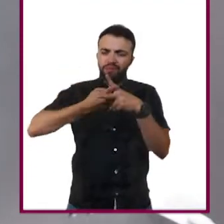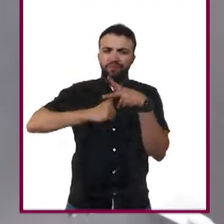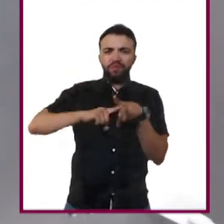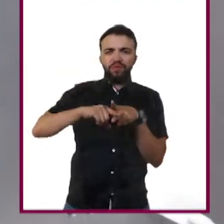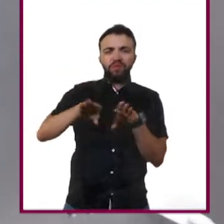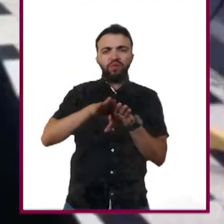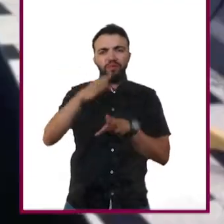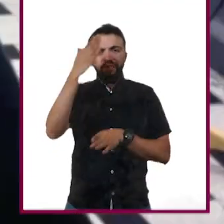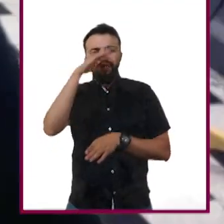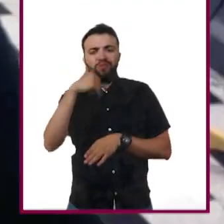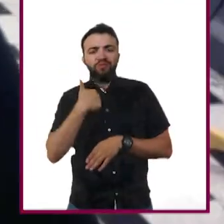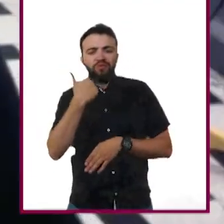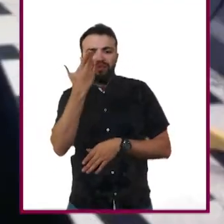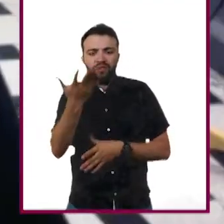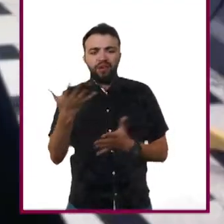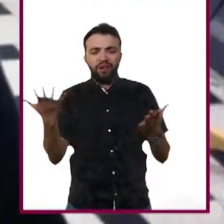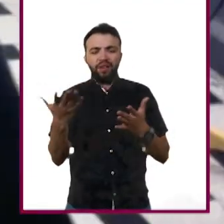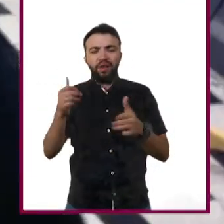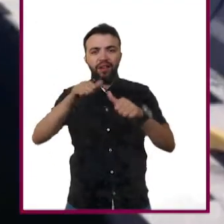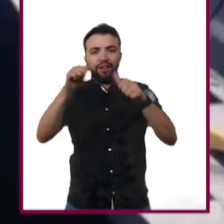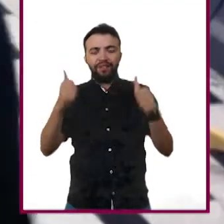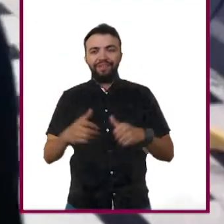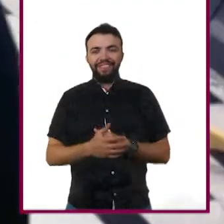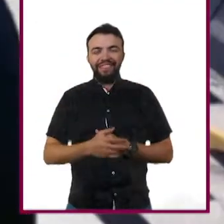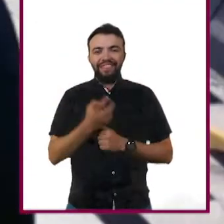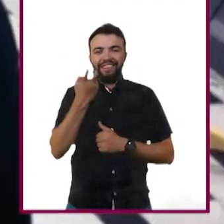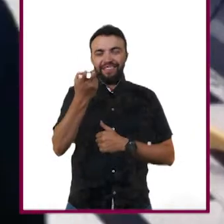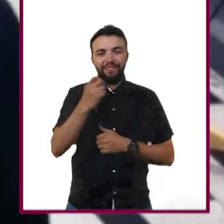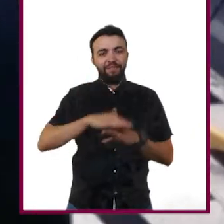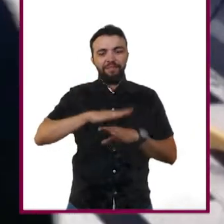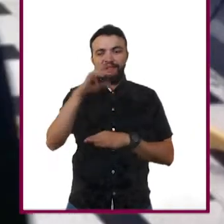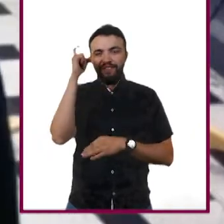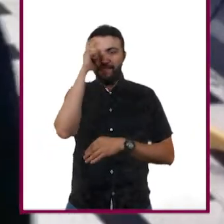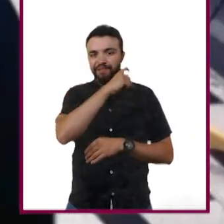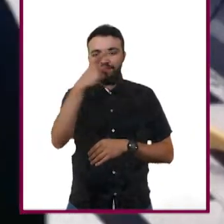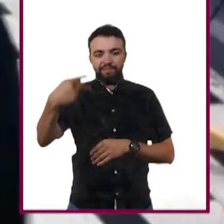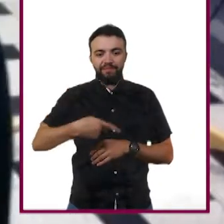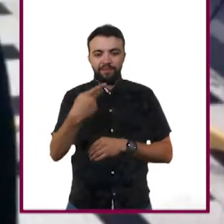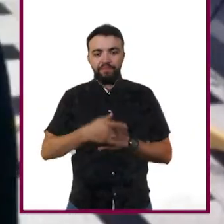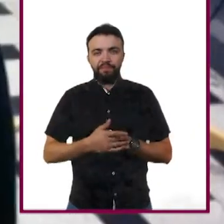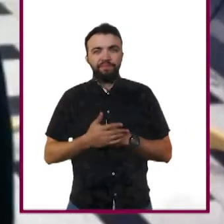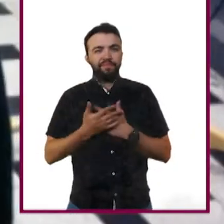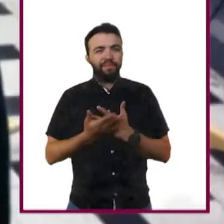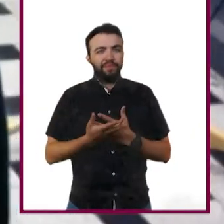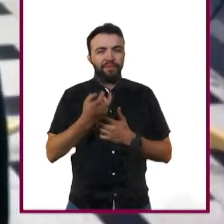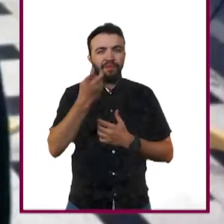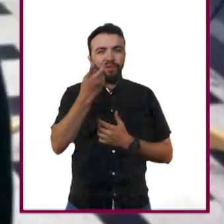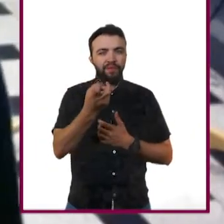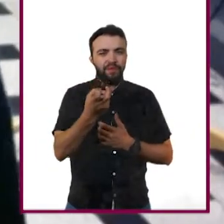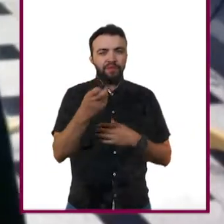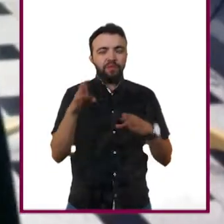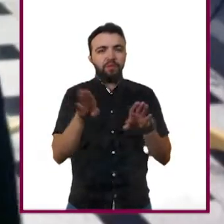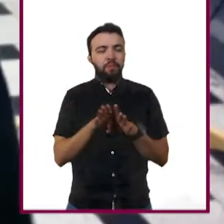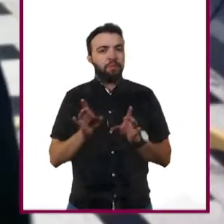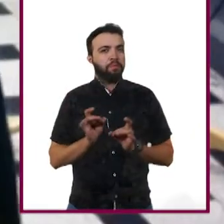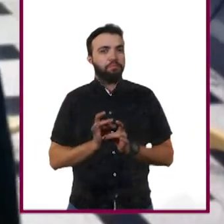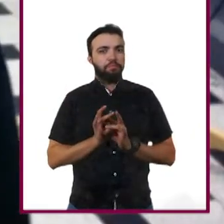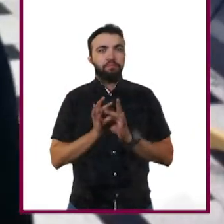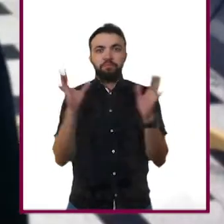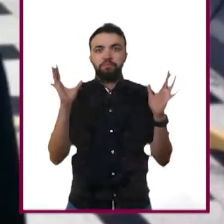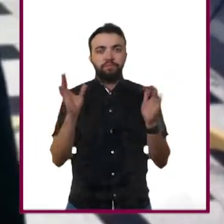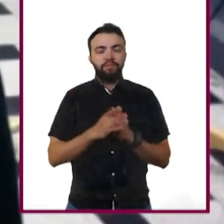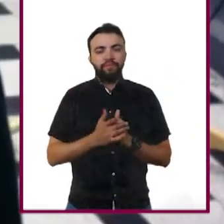arte? Empezamos por la pregunta más difícil. No, fíjate que fue algo súper casual, más